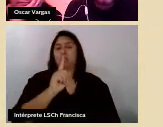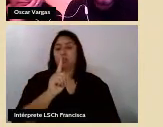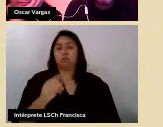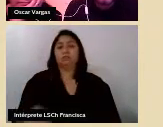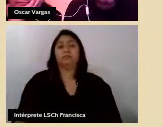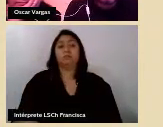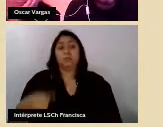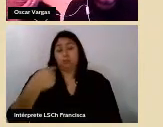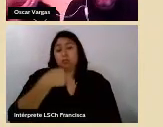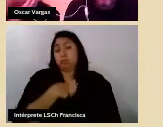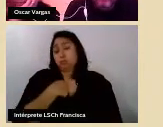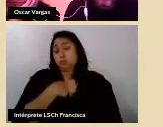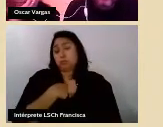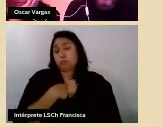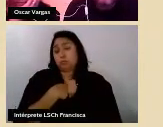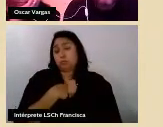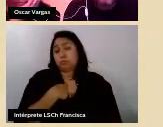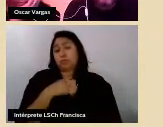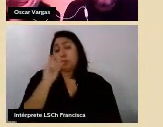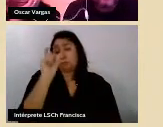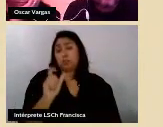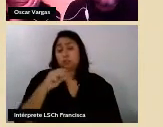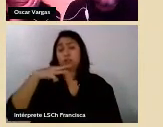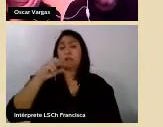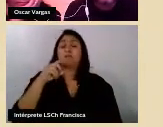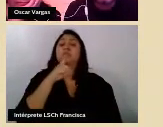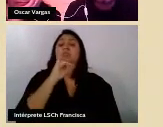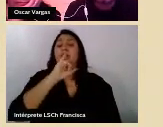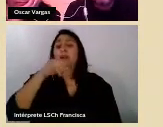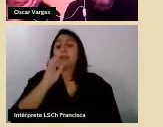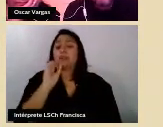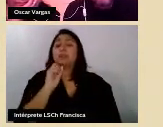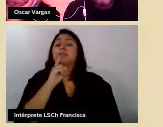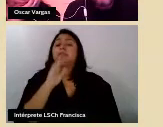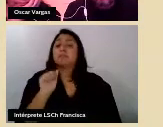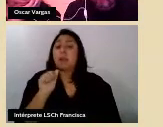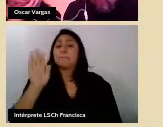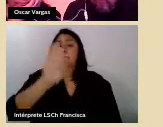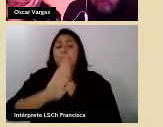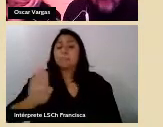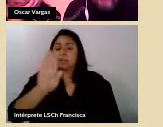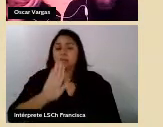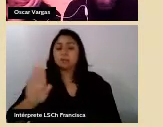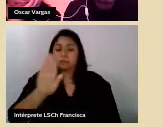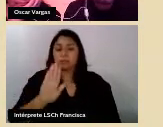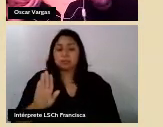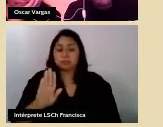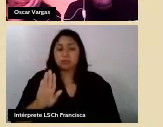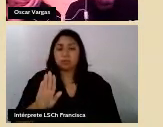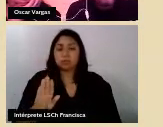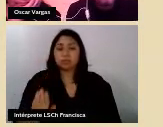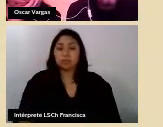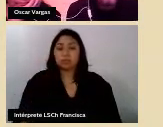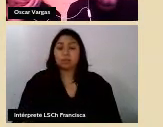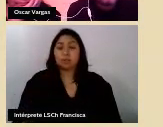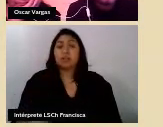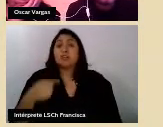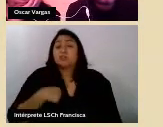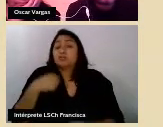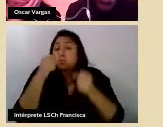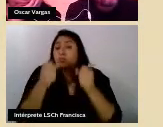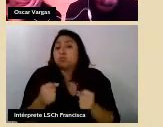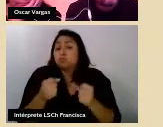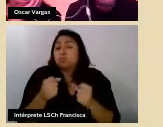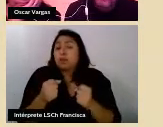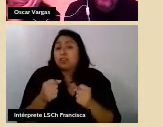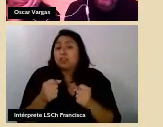soy montajista de mantención, cualquier cosa que o duda que tengo, yo puedo llegar fácilmente a